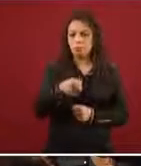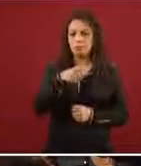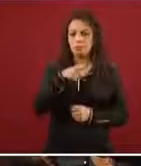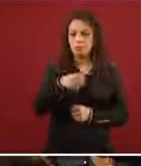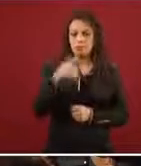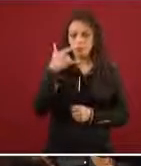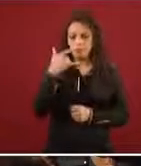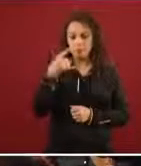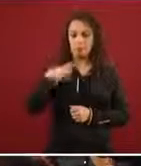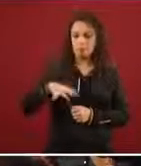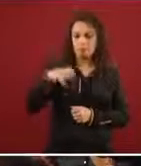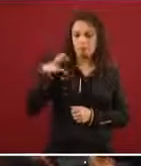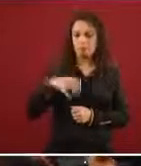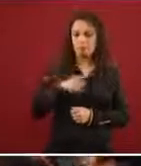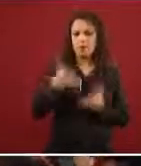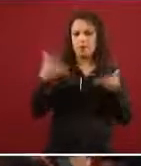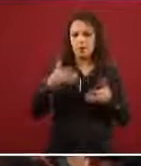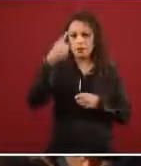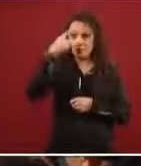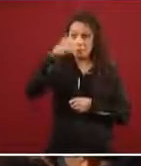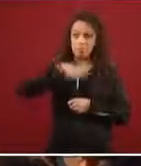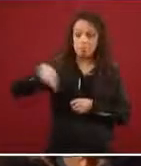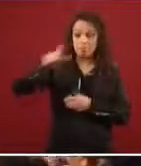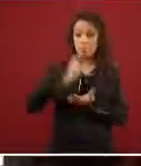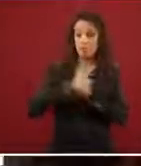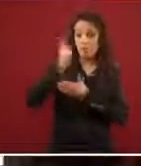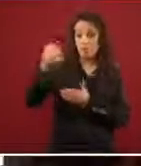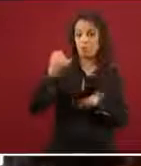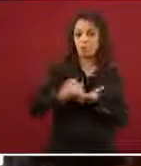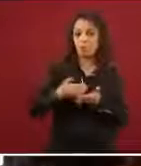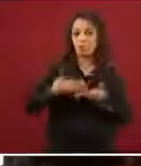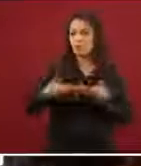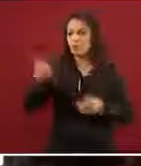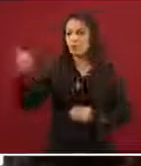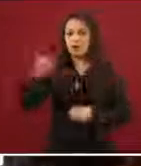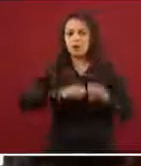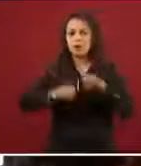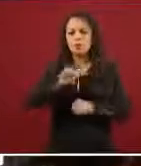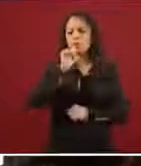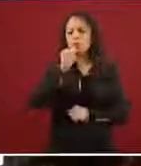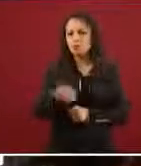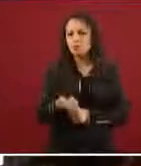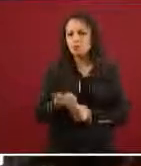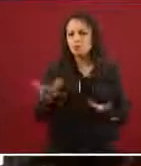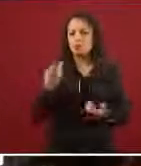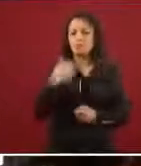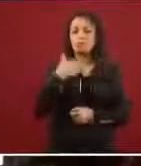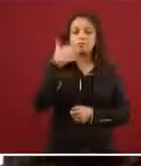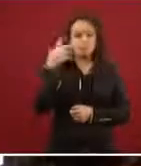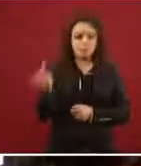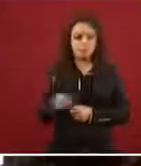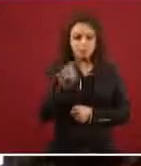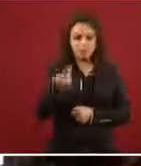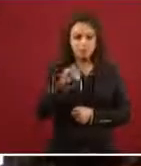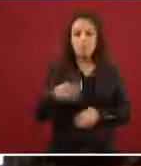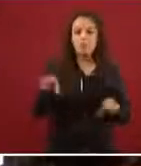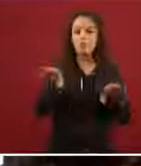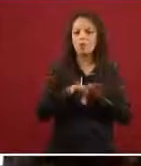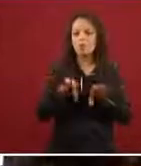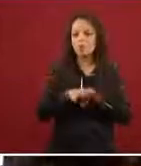el transcurso de su administración. Al mismo tiempo, le quisiera preguntar, ¿cómo lograría